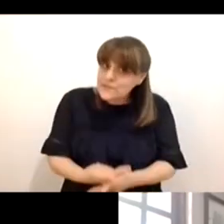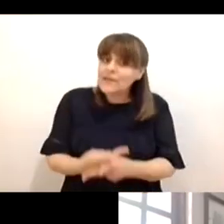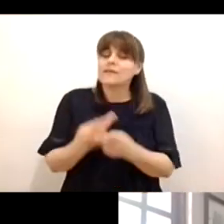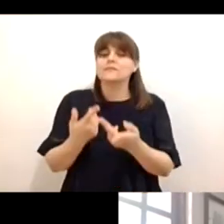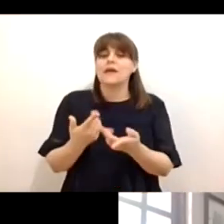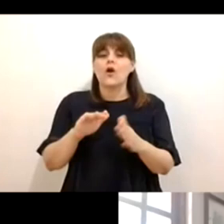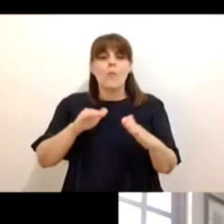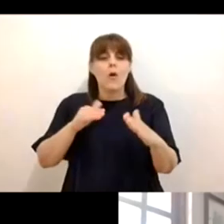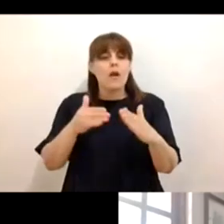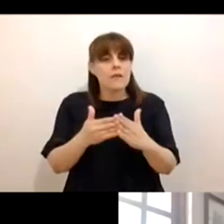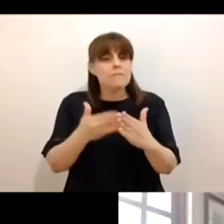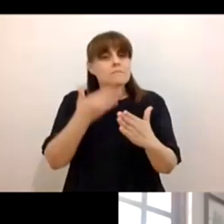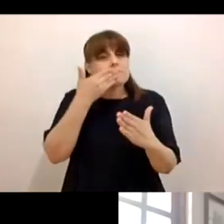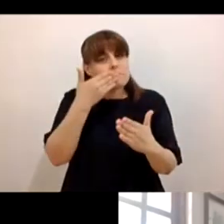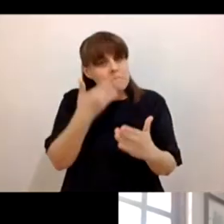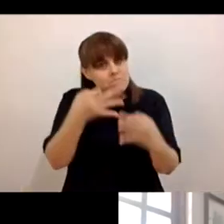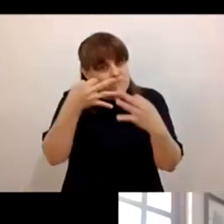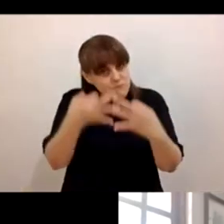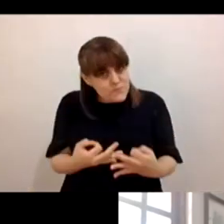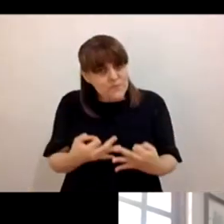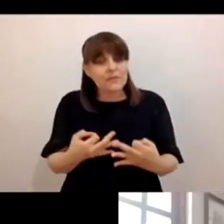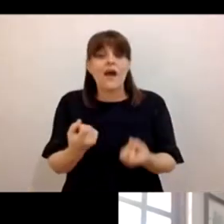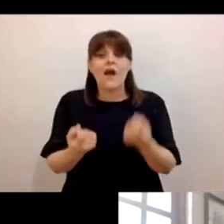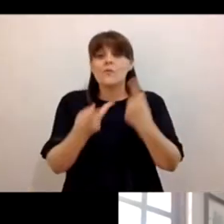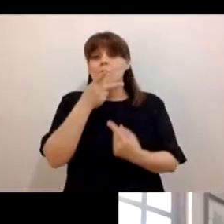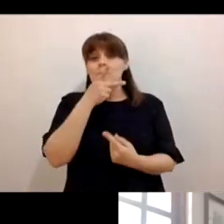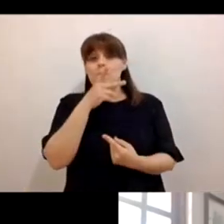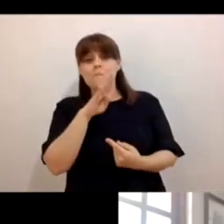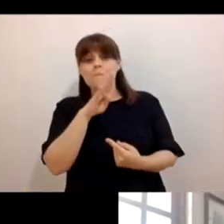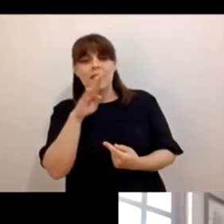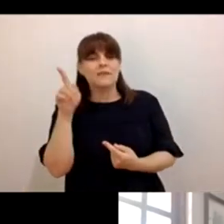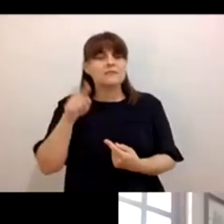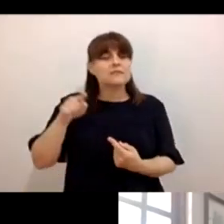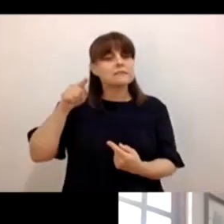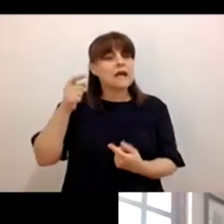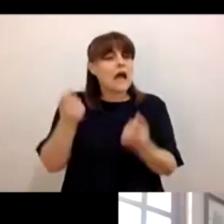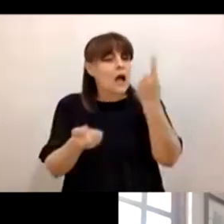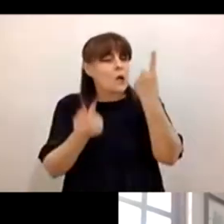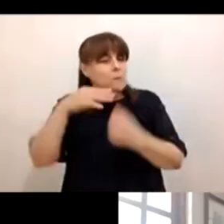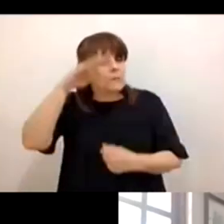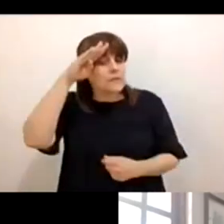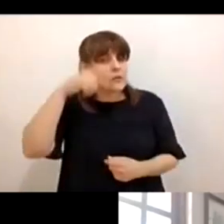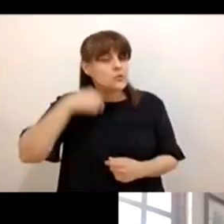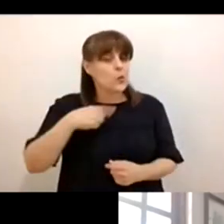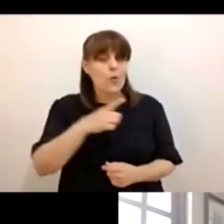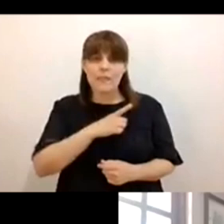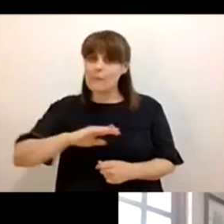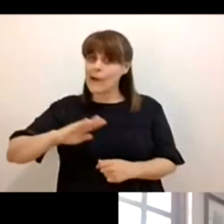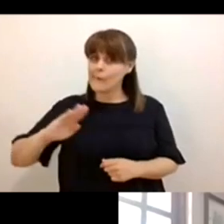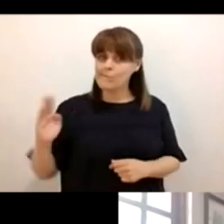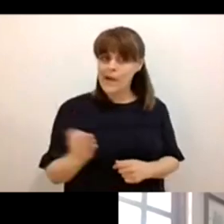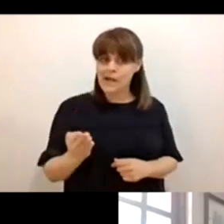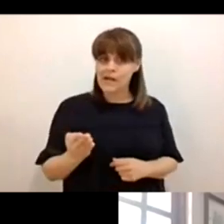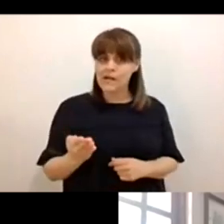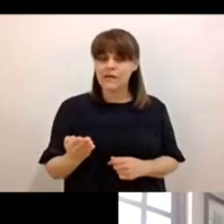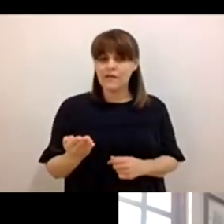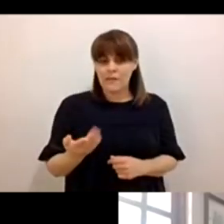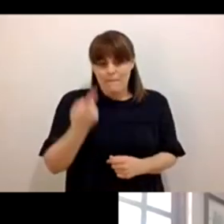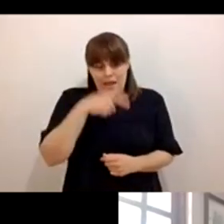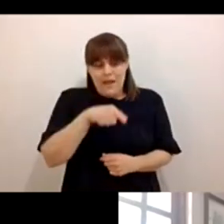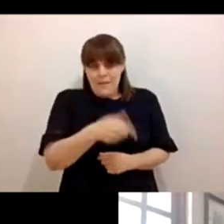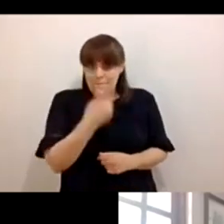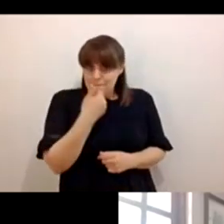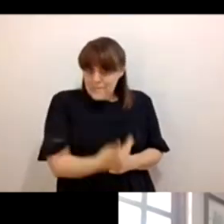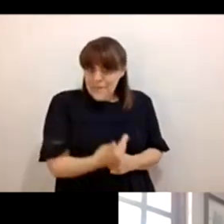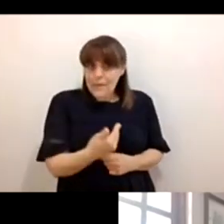decir muchas mamás y papás piensan es que le tengo que dar una nalgada que es por su bien porque no quiero que se ponga en